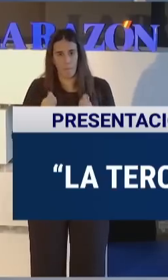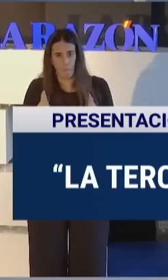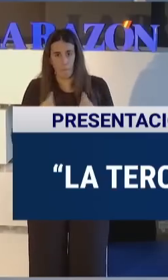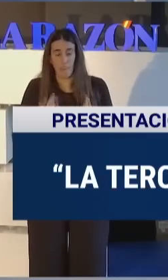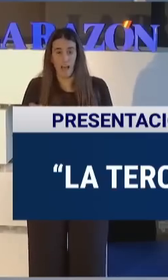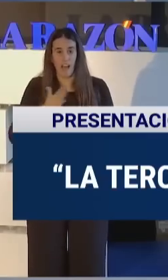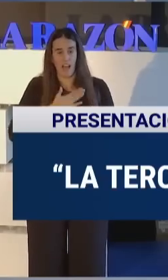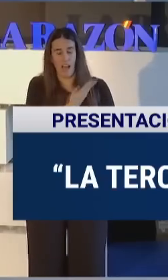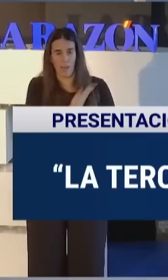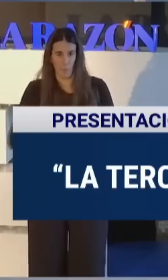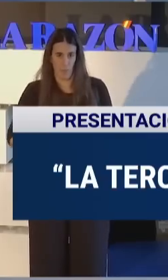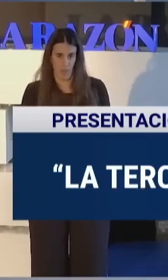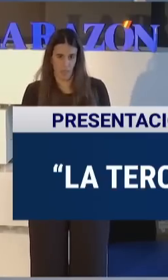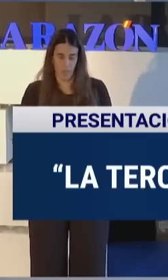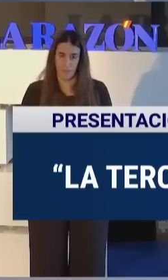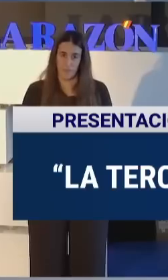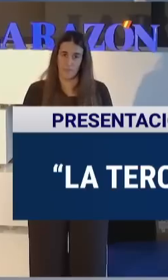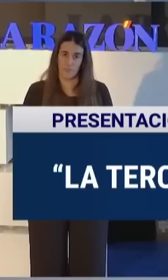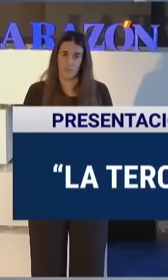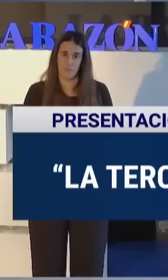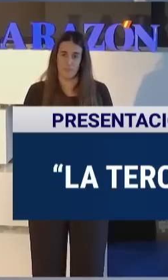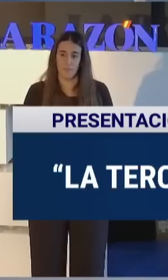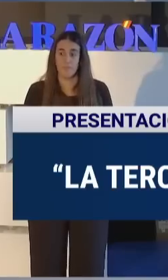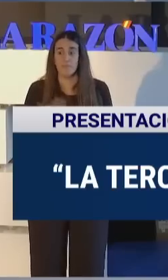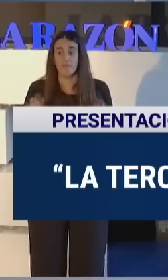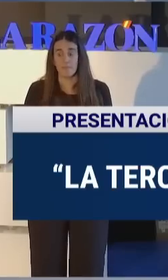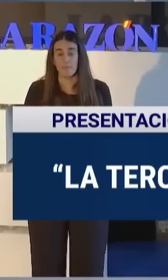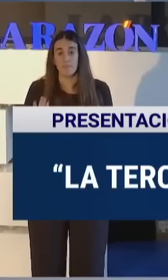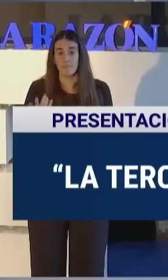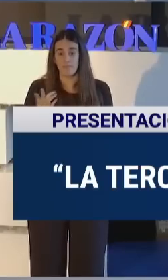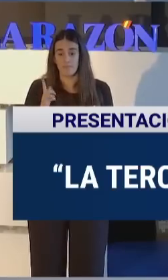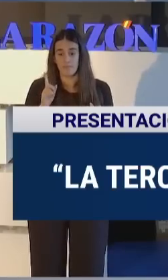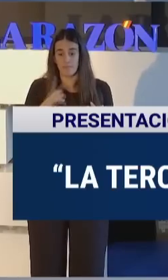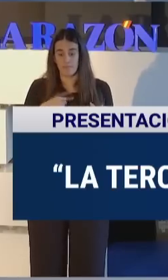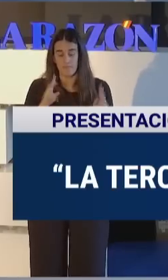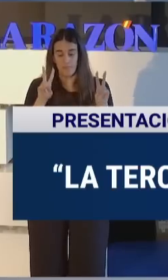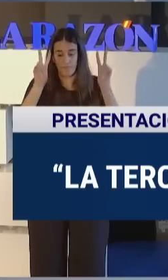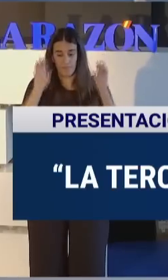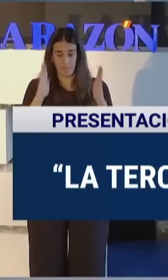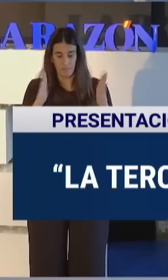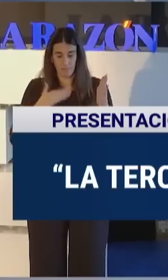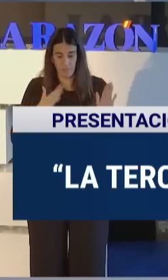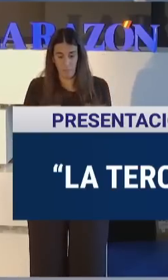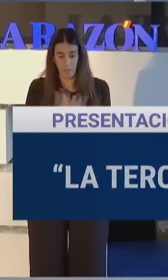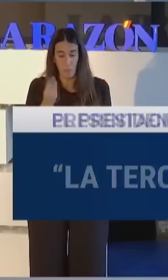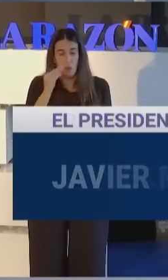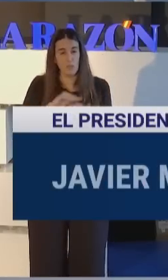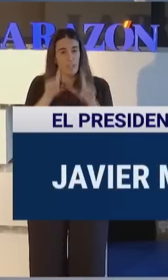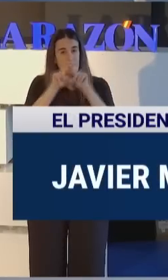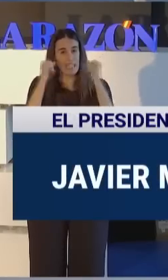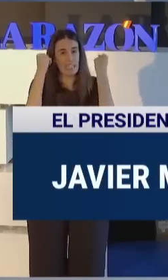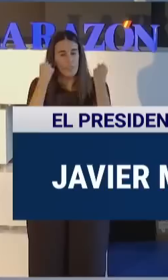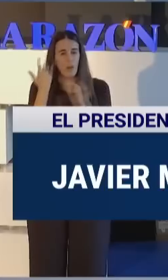propiedad. Y además, digo, es uno de los capítulos, o sea, cuyas instituciones son la